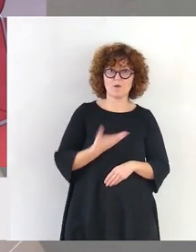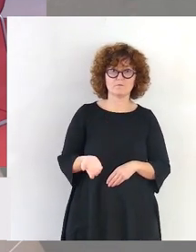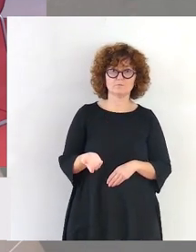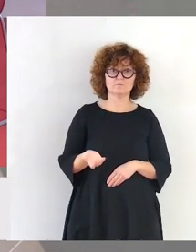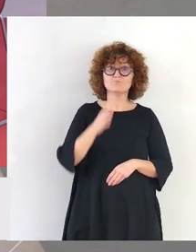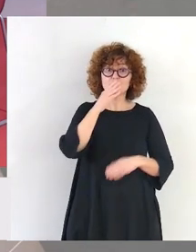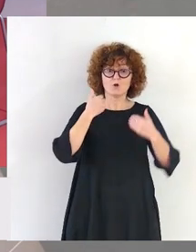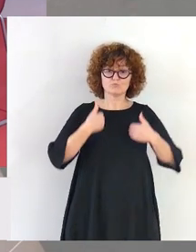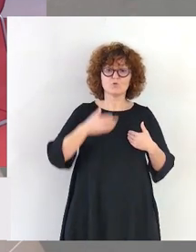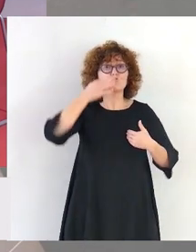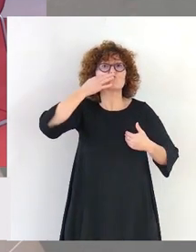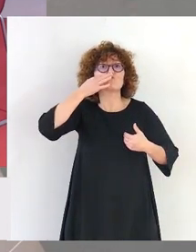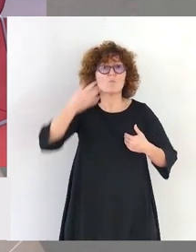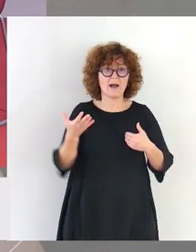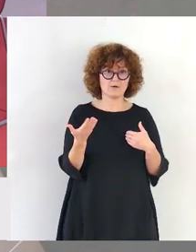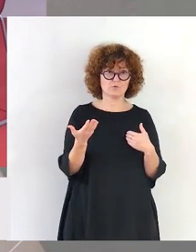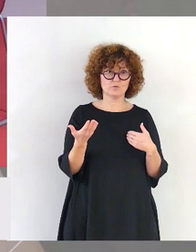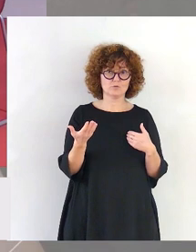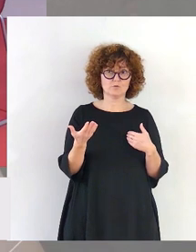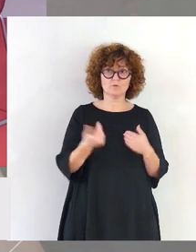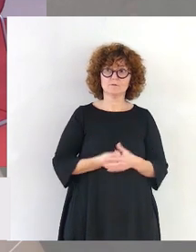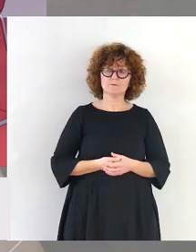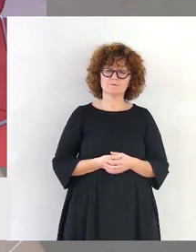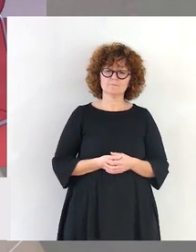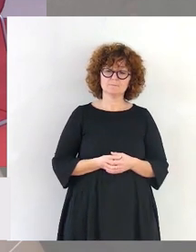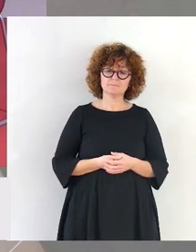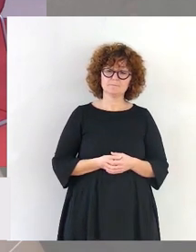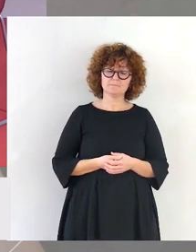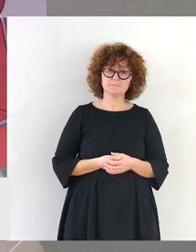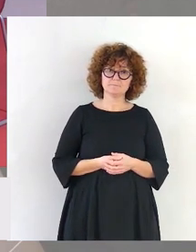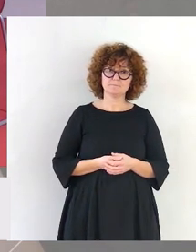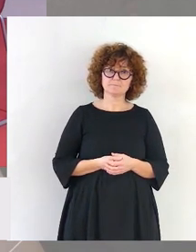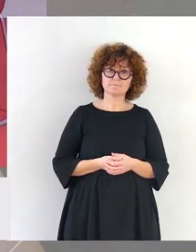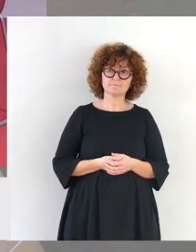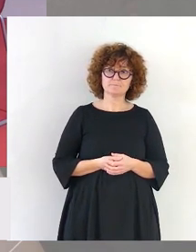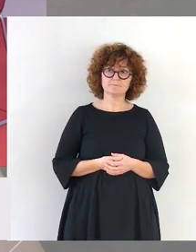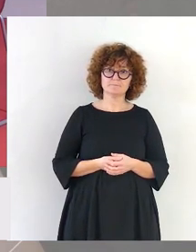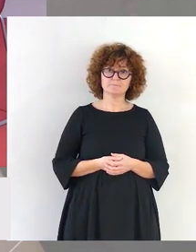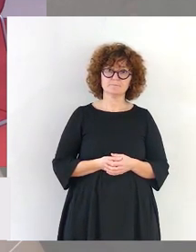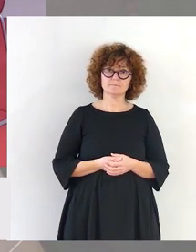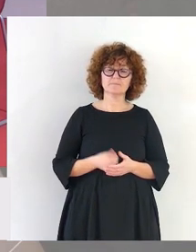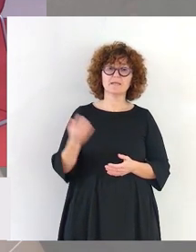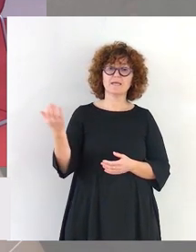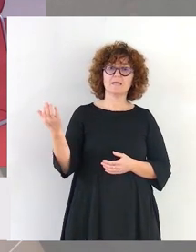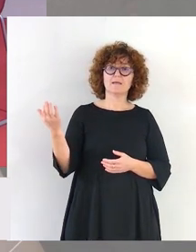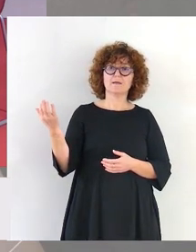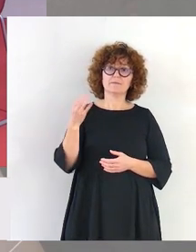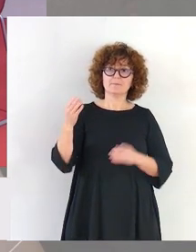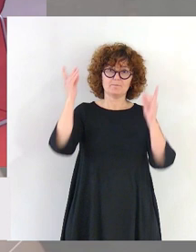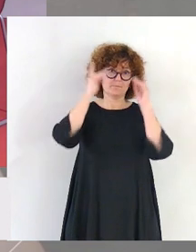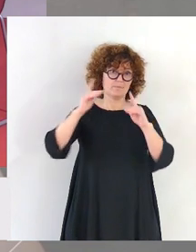humano entonces eh digamos que hay que hacer si una pedagogía